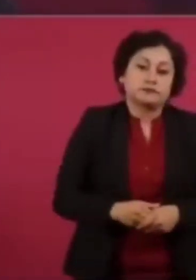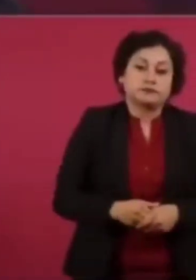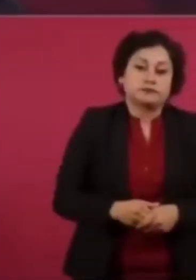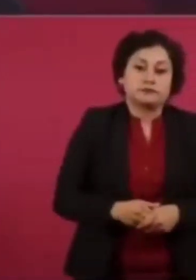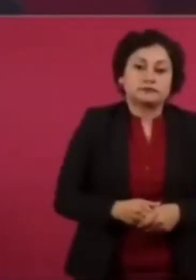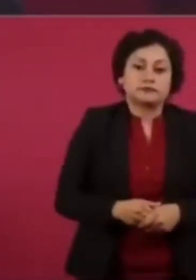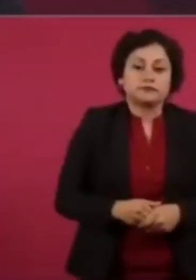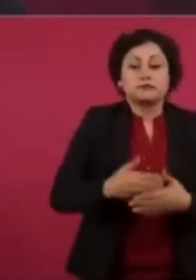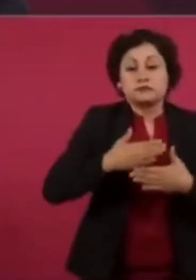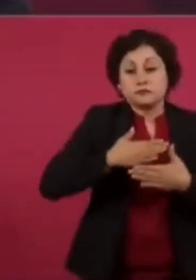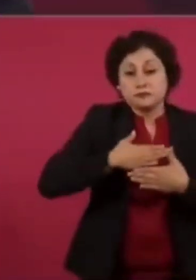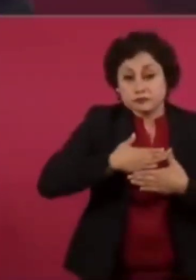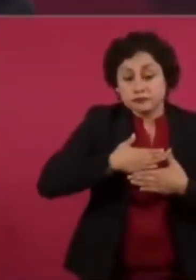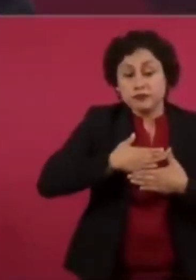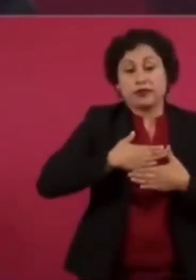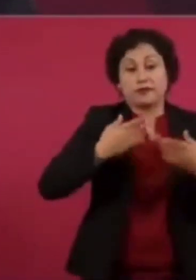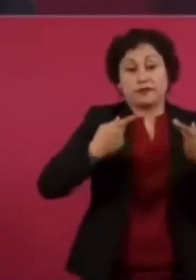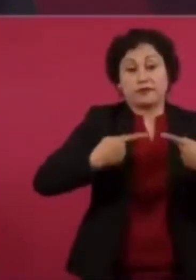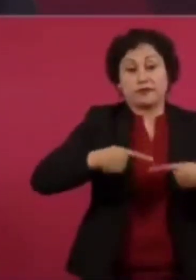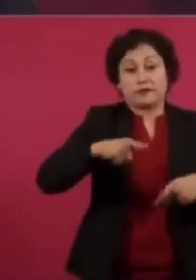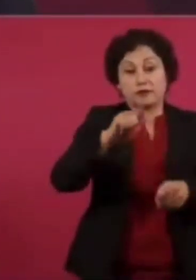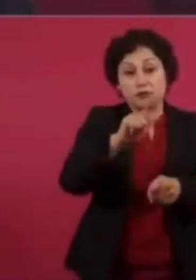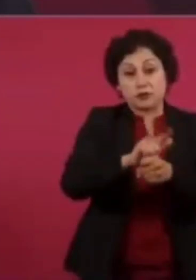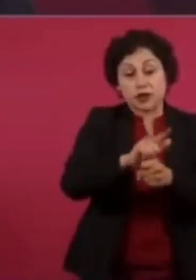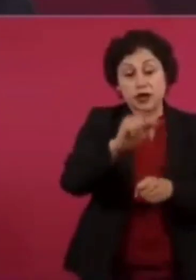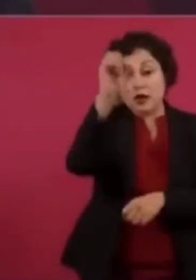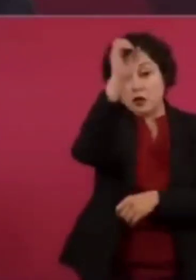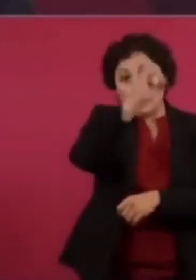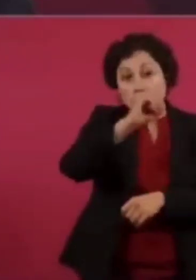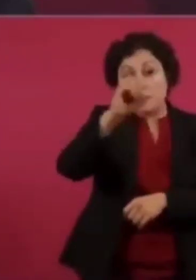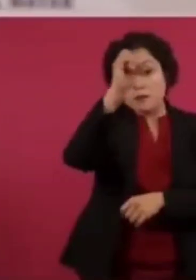Lo he dicho, mi punto de vista en lo general.